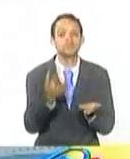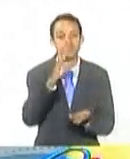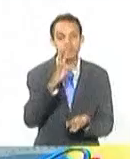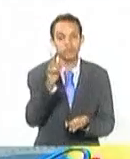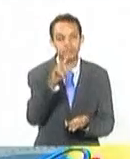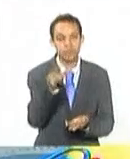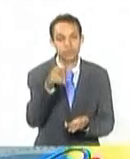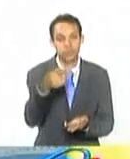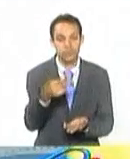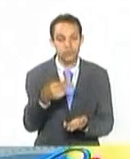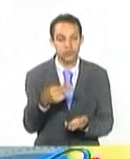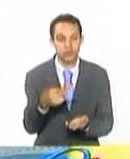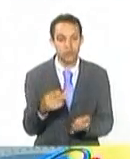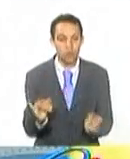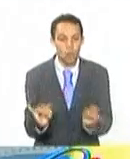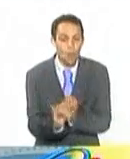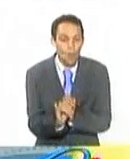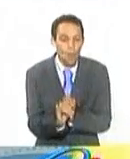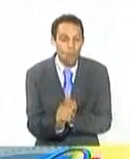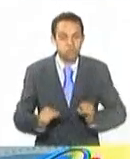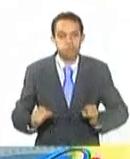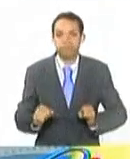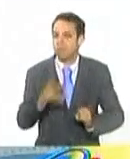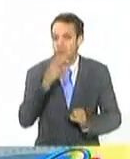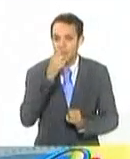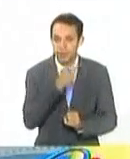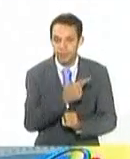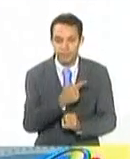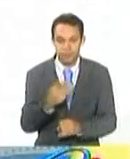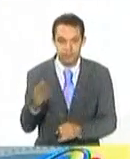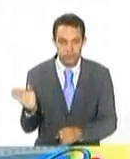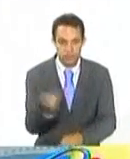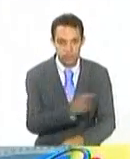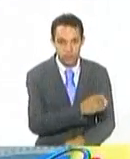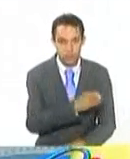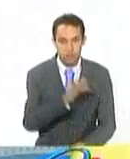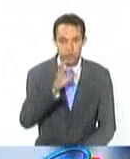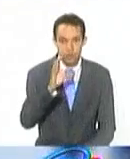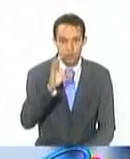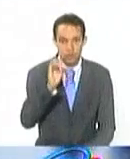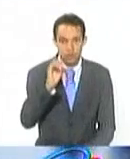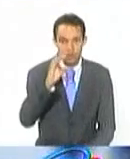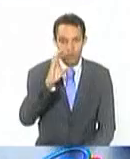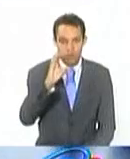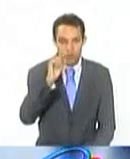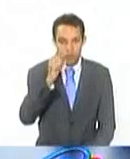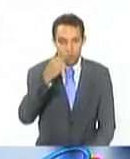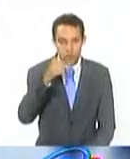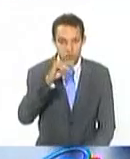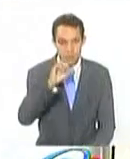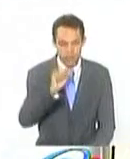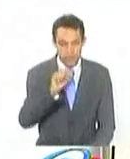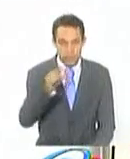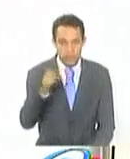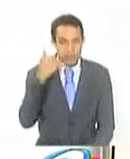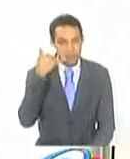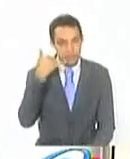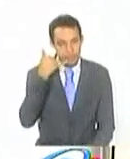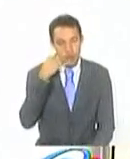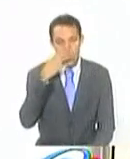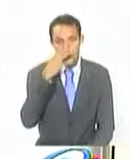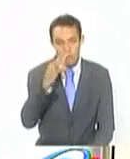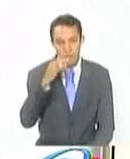aumenta de peso hay que hacer el examen Bueno vamos a ocaña norte de Santander y está Alexander con una pregunta bienvenido Alexander